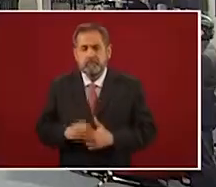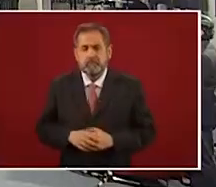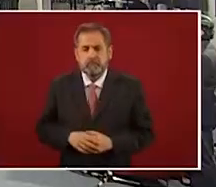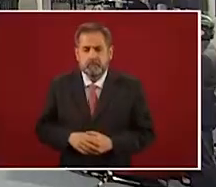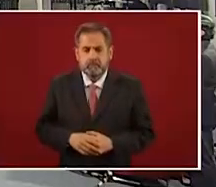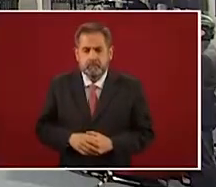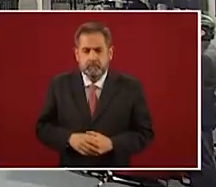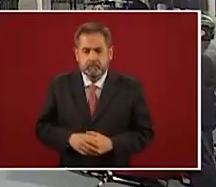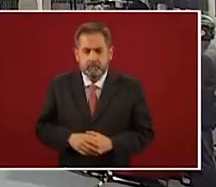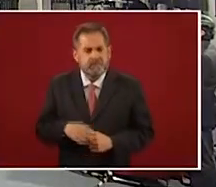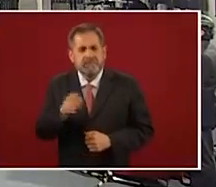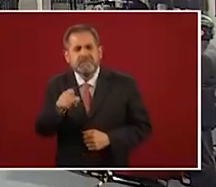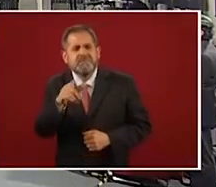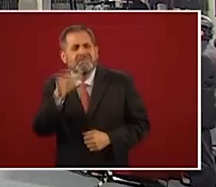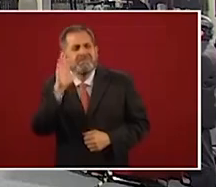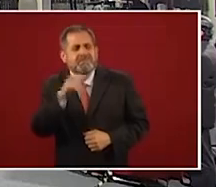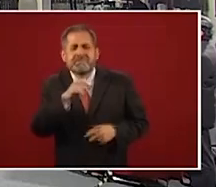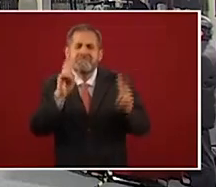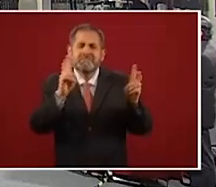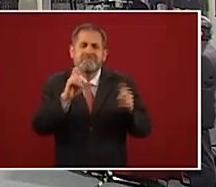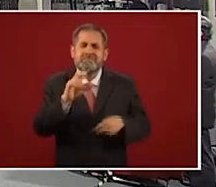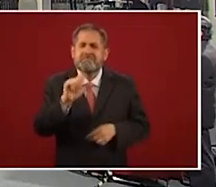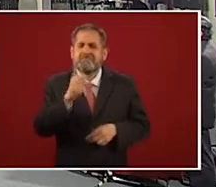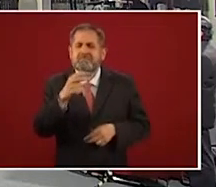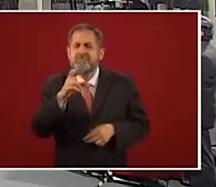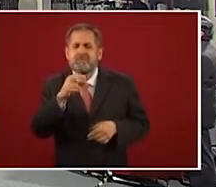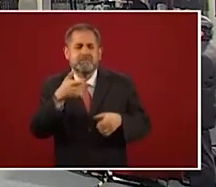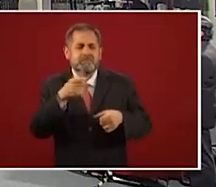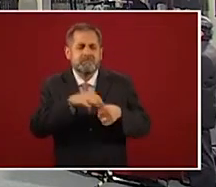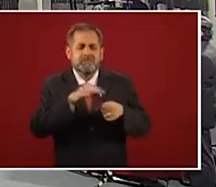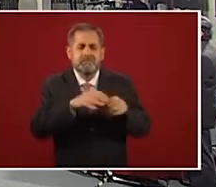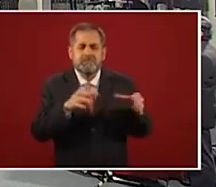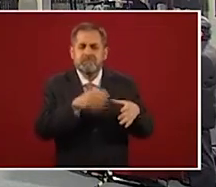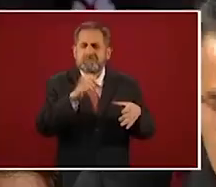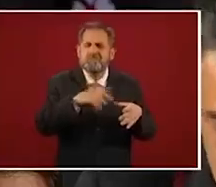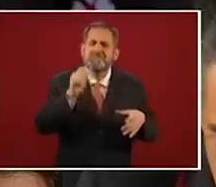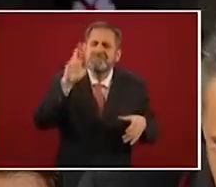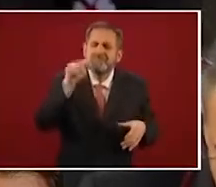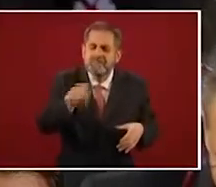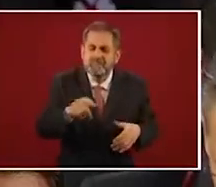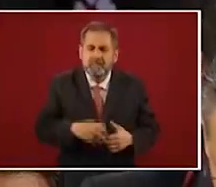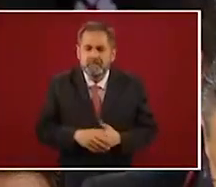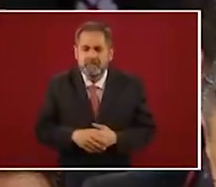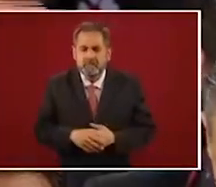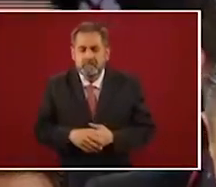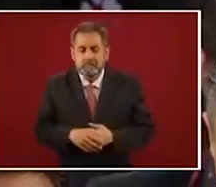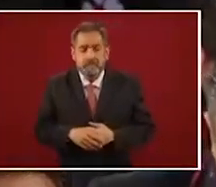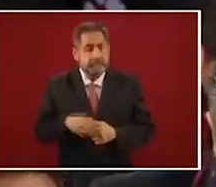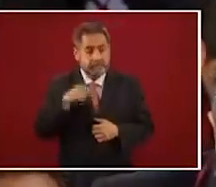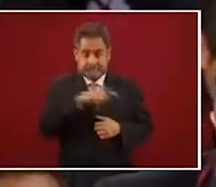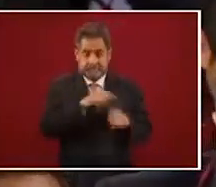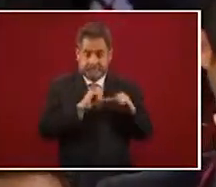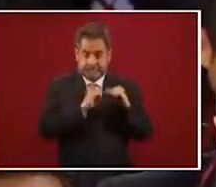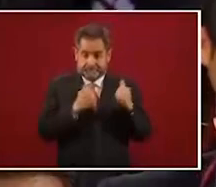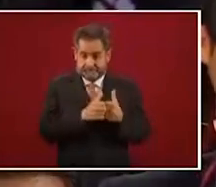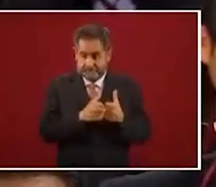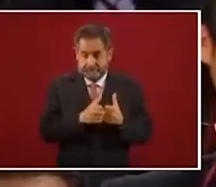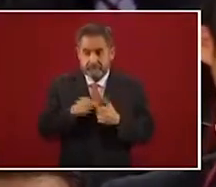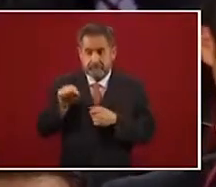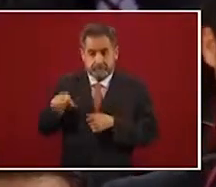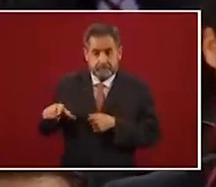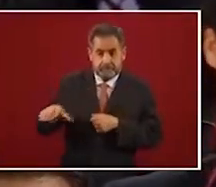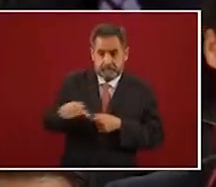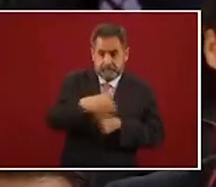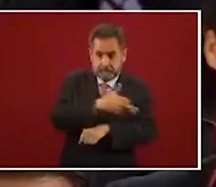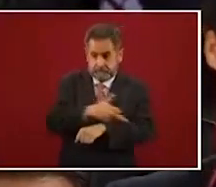una caja de ahorro, ¿qué era? Es una organización, presidente, que agrupa